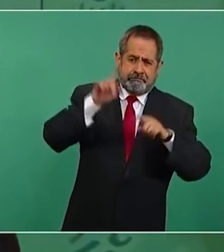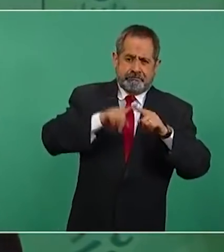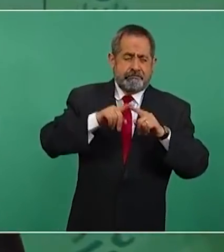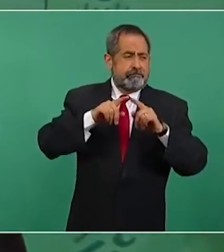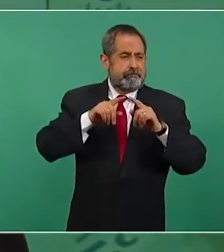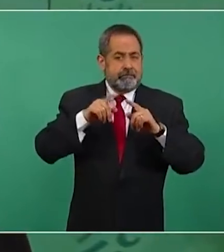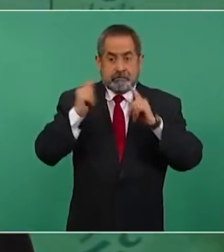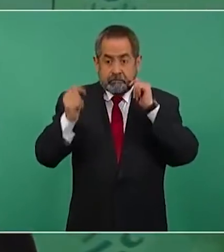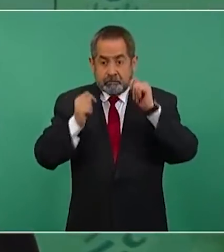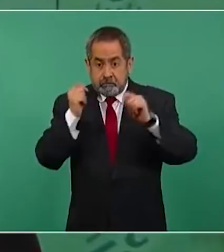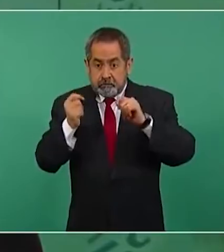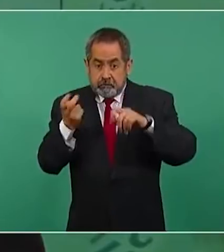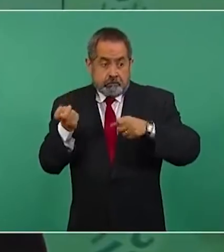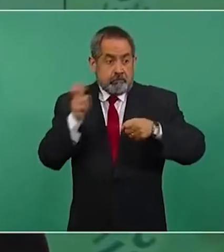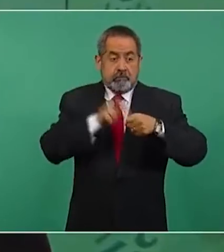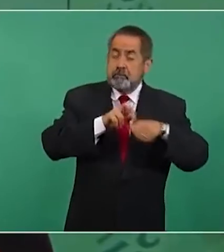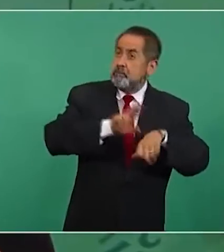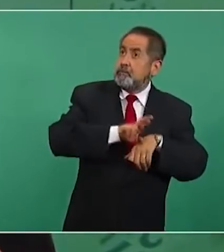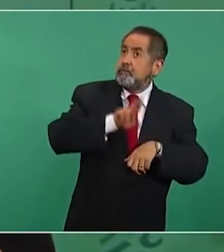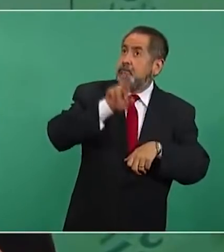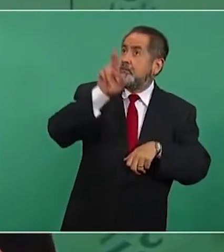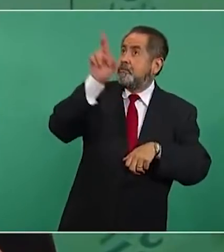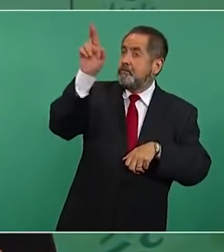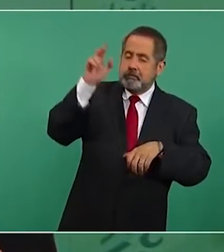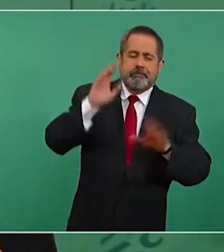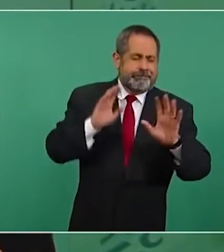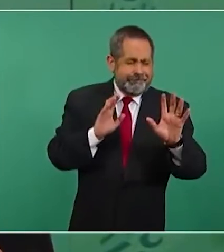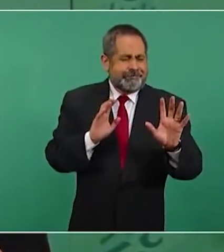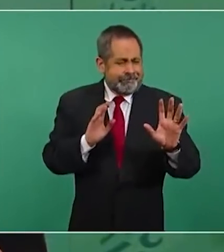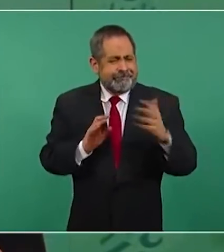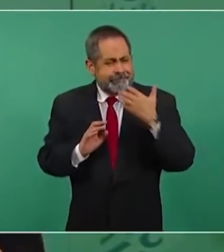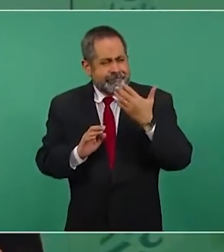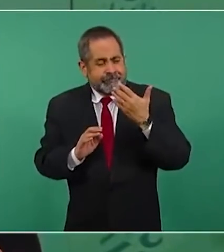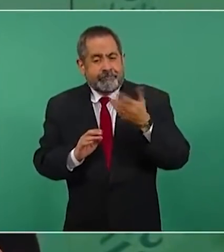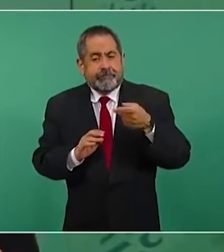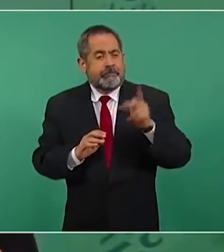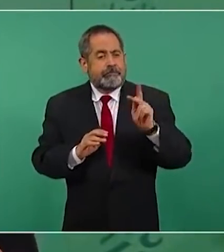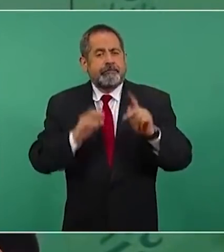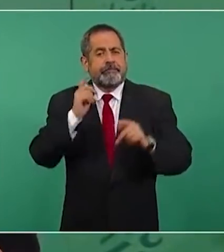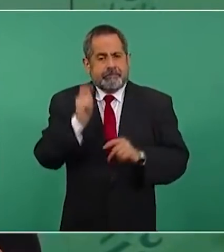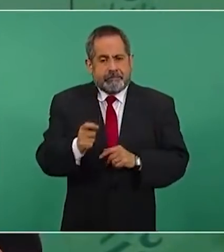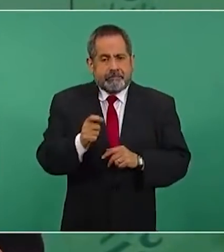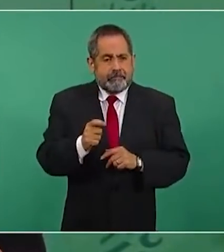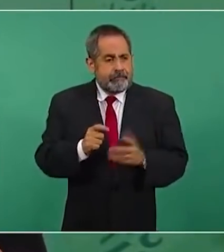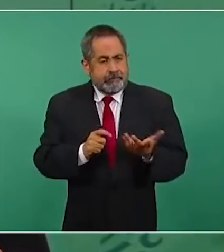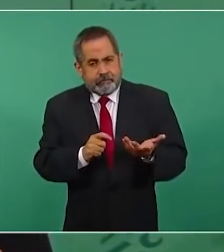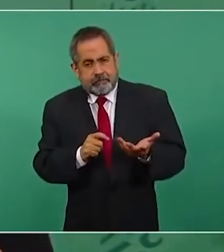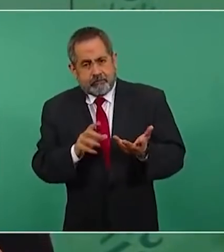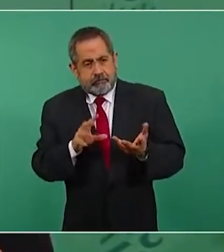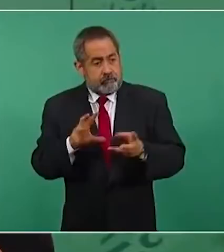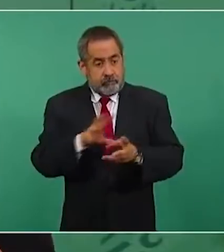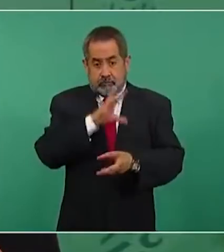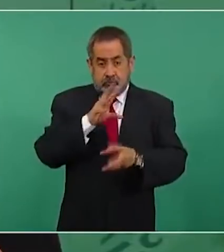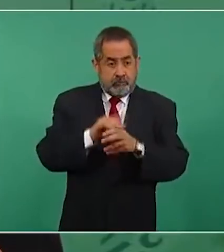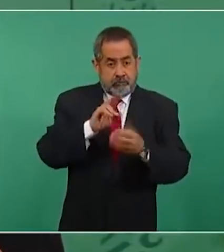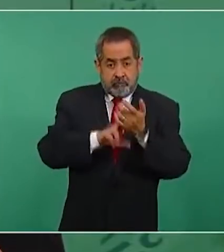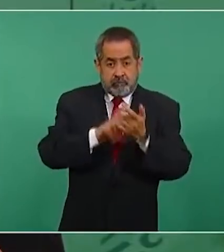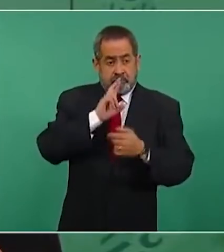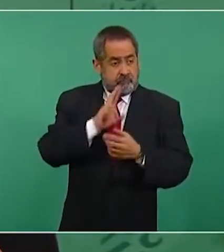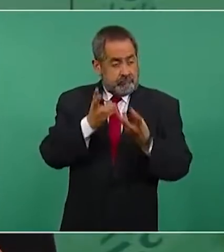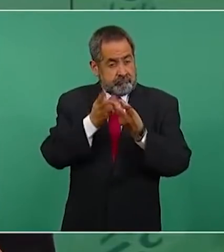turistas bueno pues resulta que no está resuelto el problema